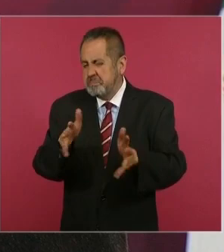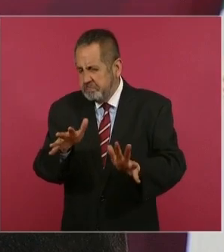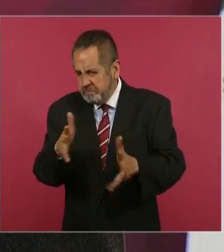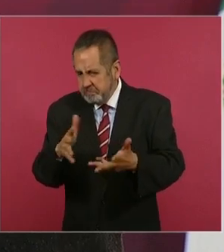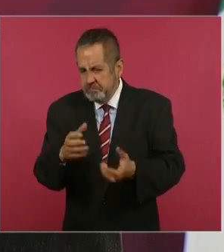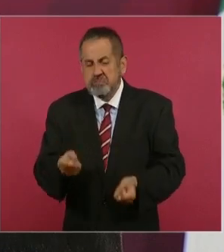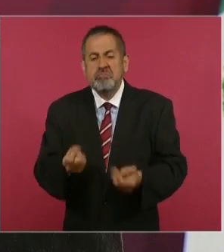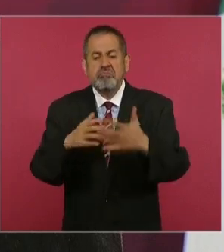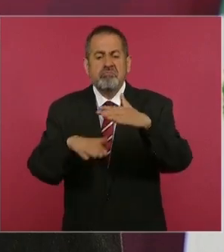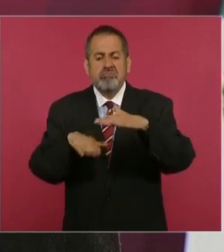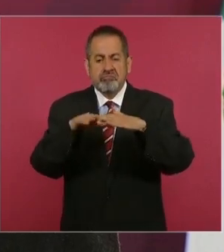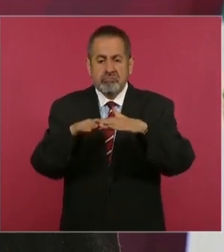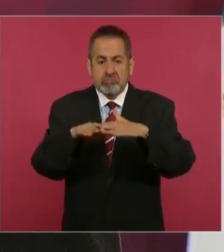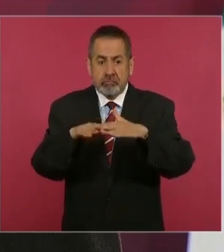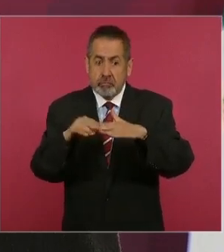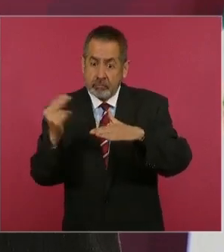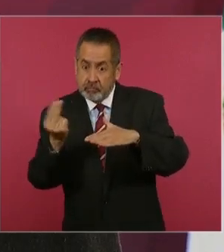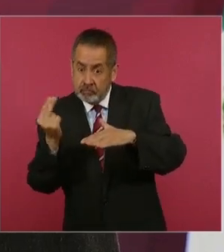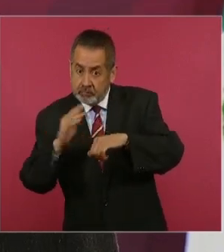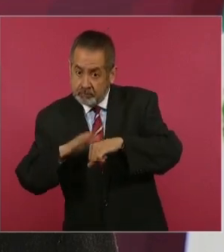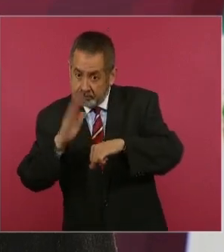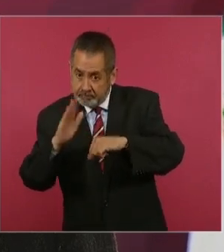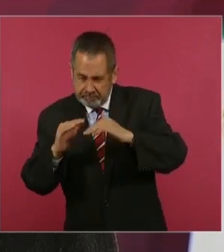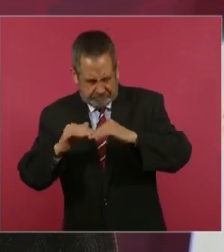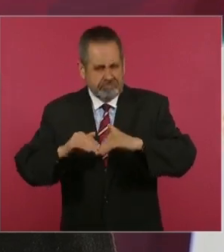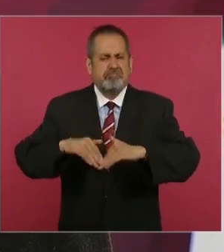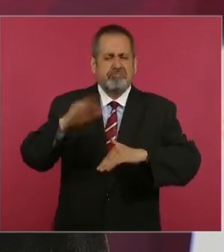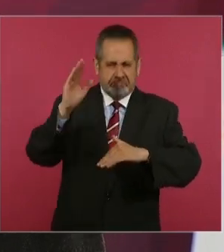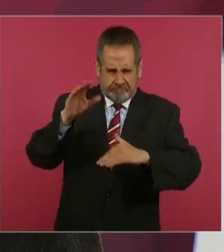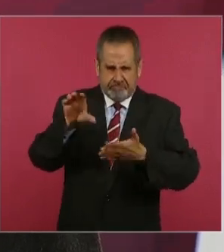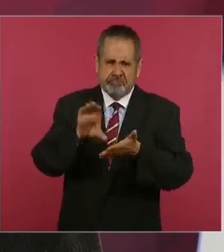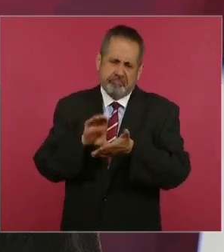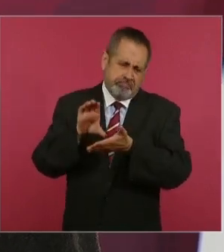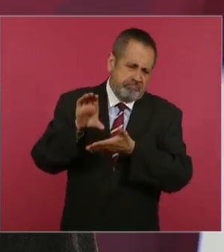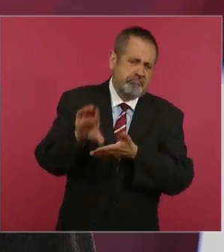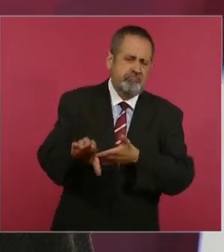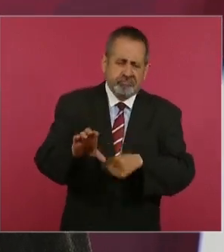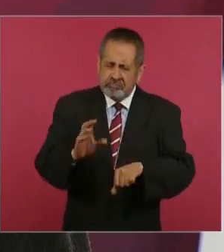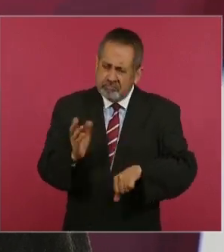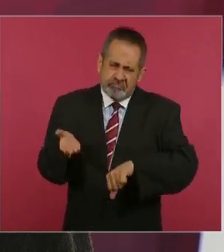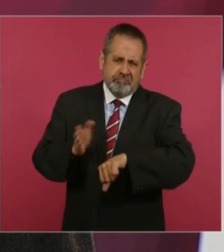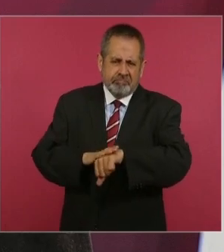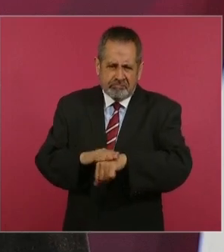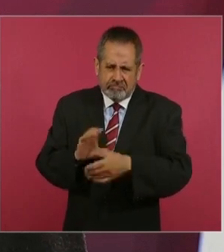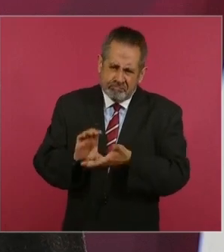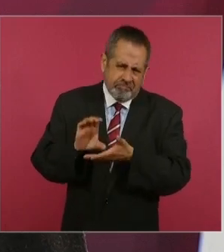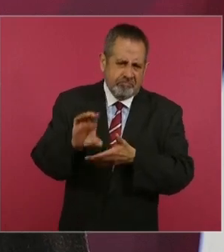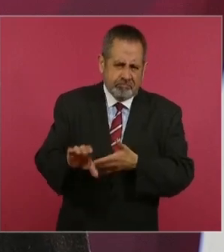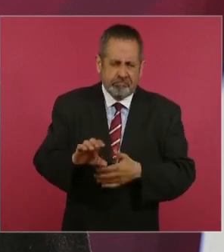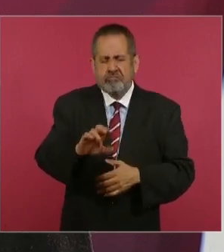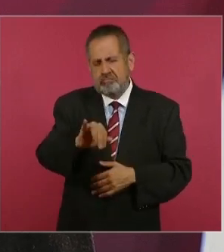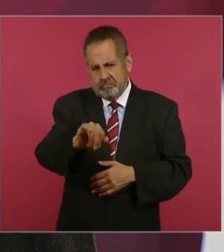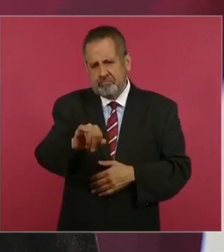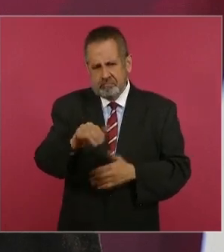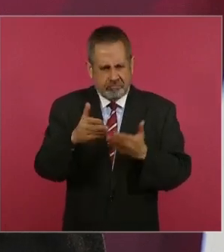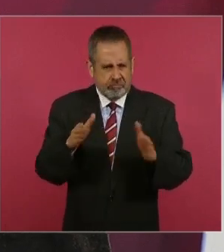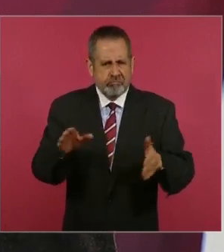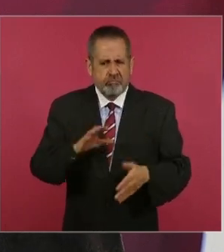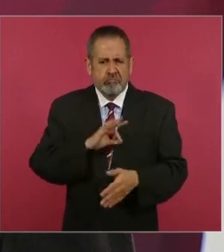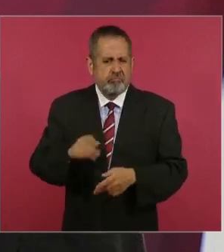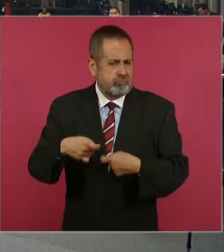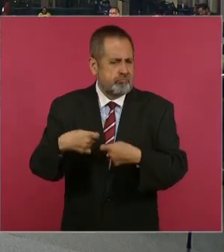aproximación y si se requiere más vamos a ampliar el